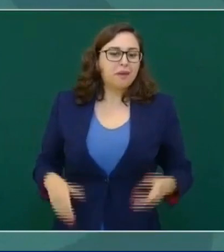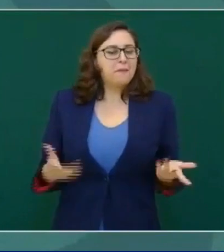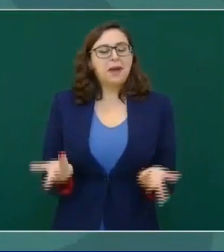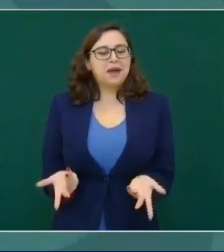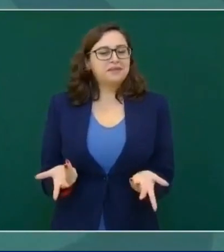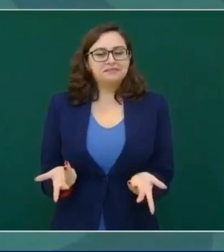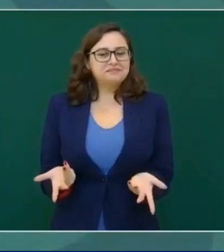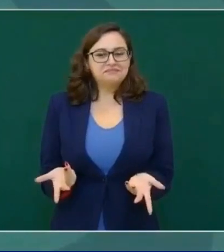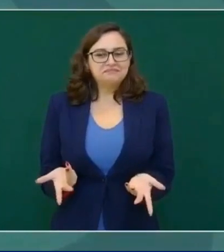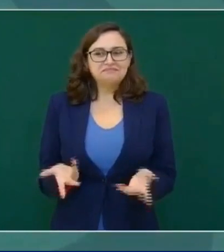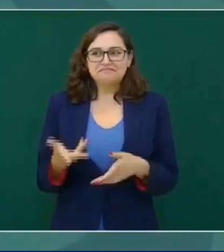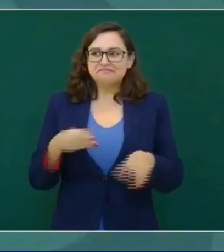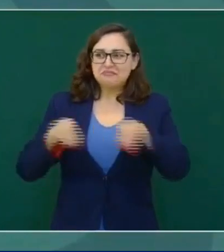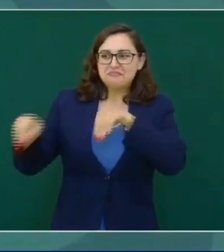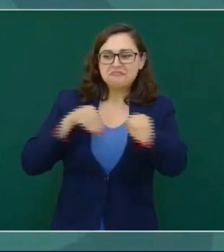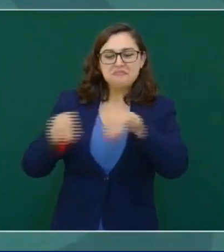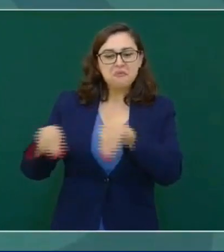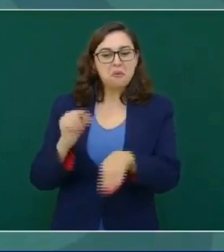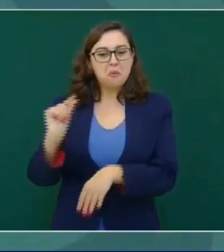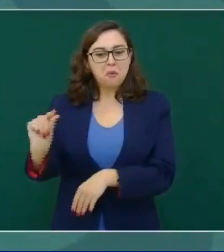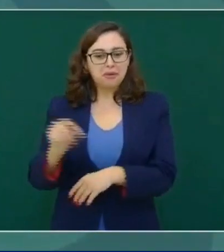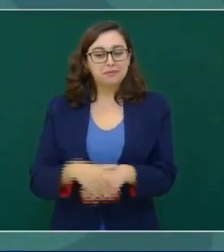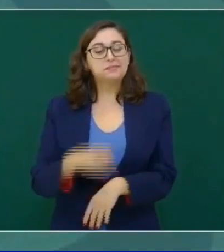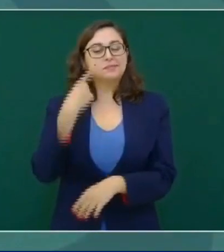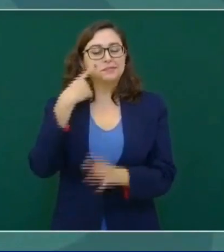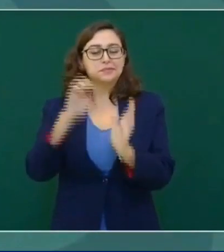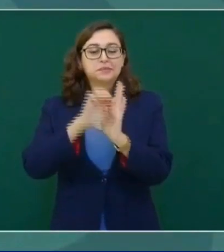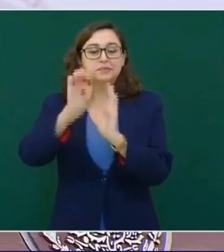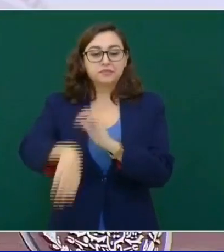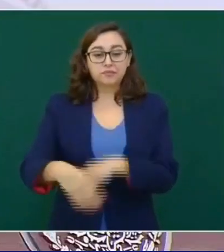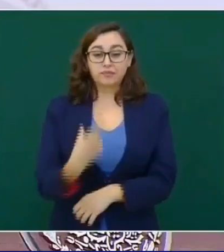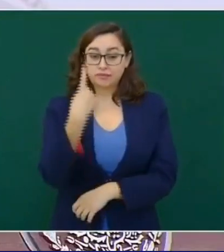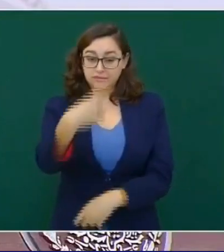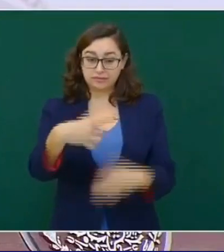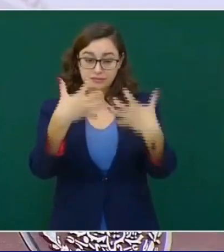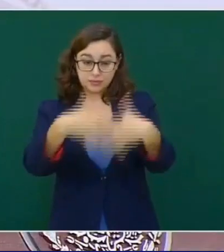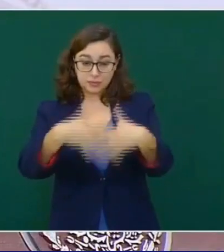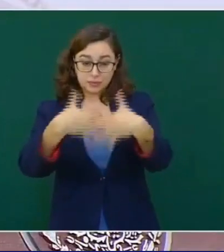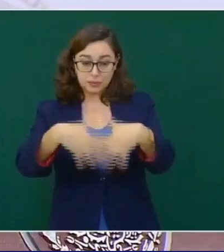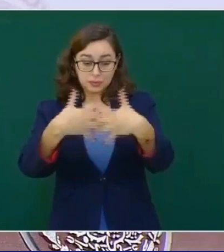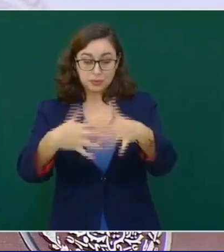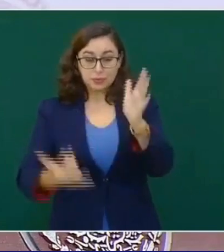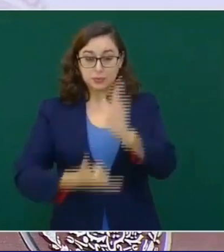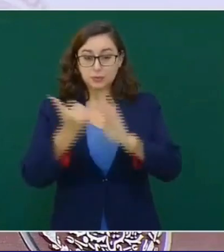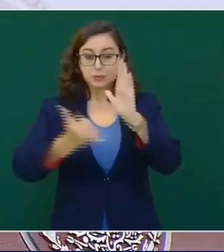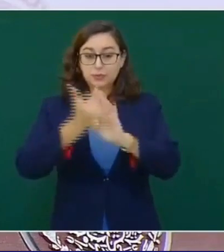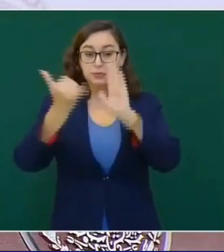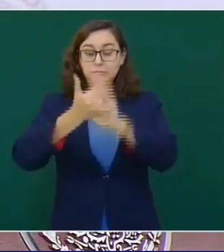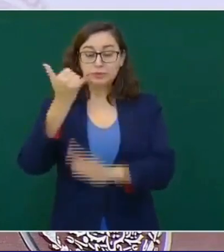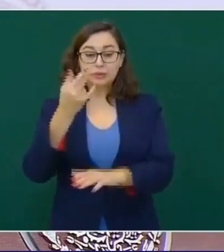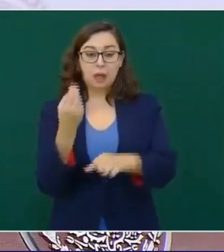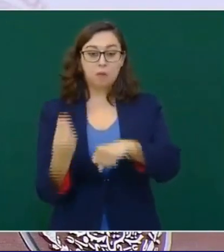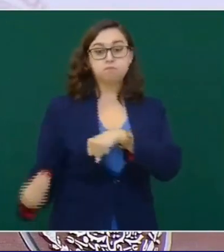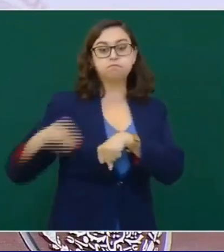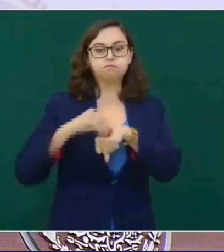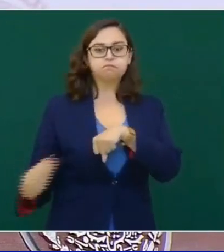Si hacían una hidroeléctrica, la cobraban 3, 4 veces